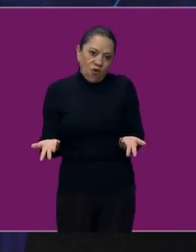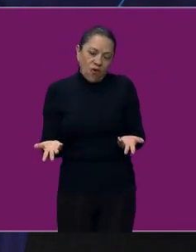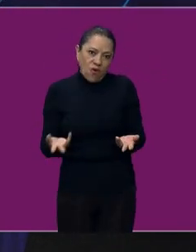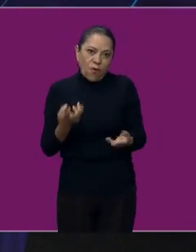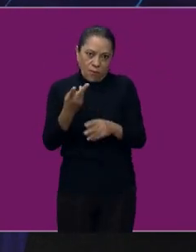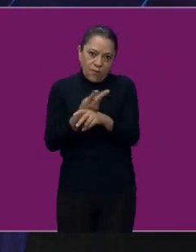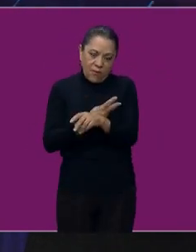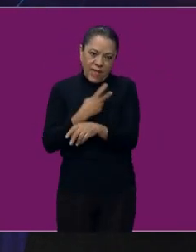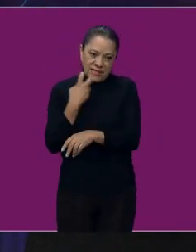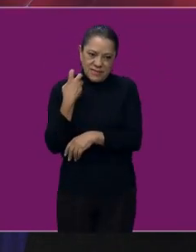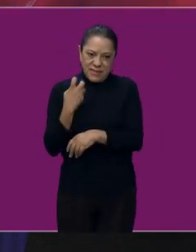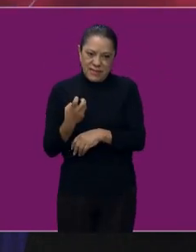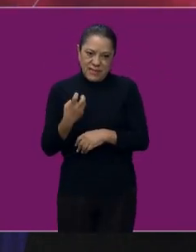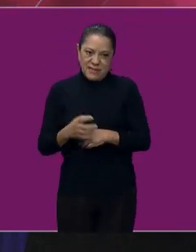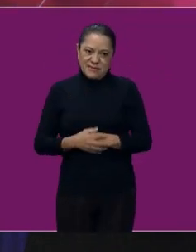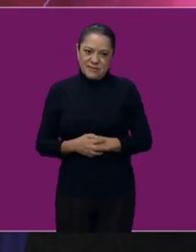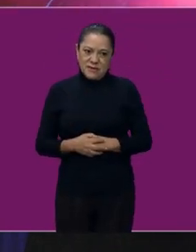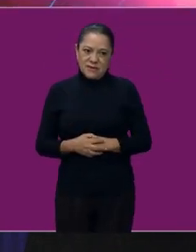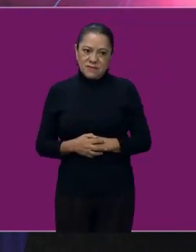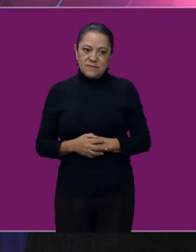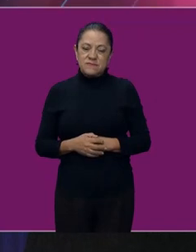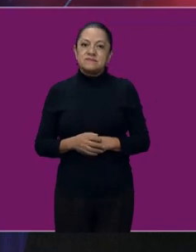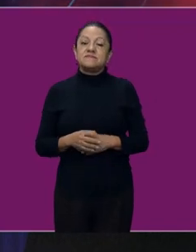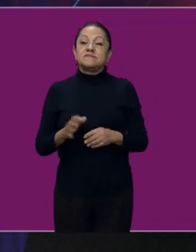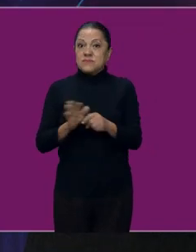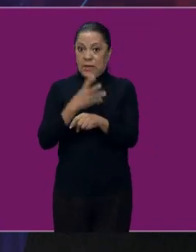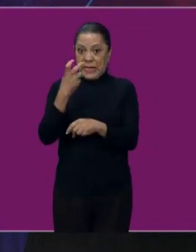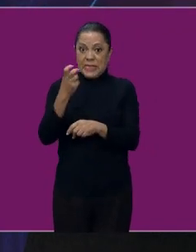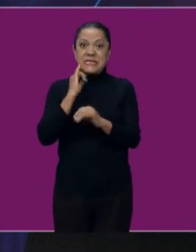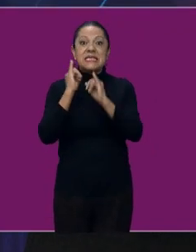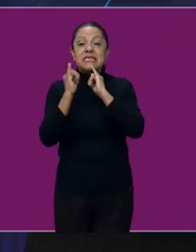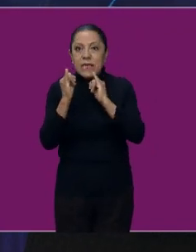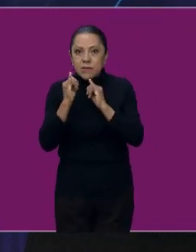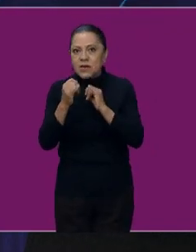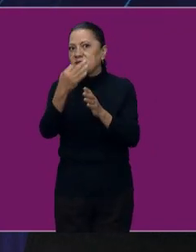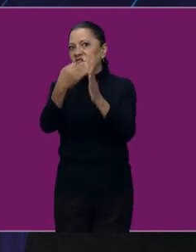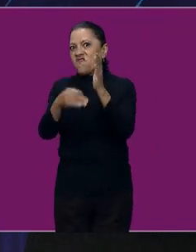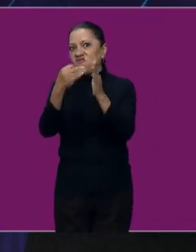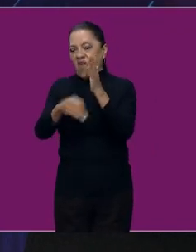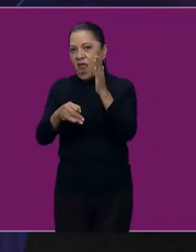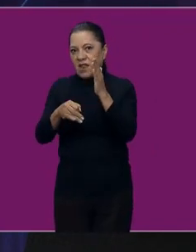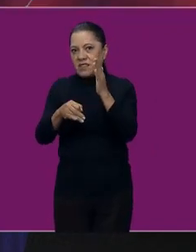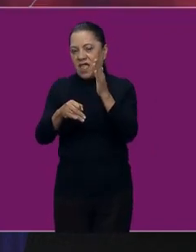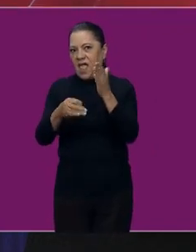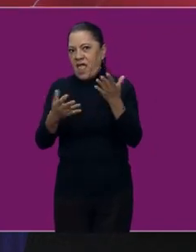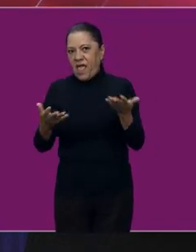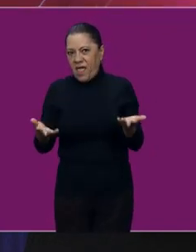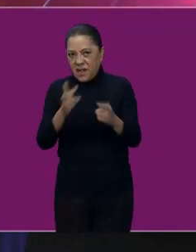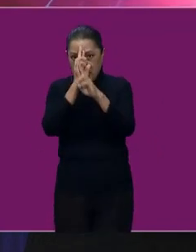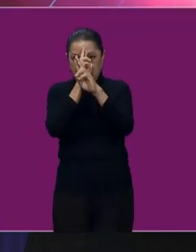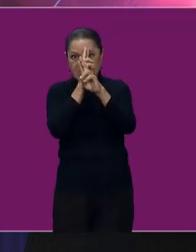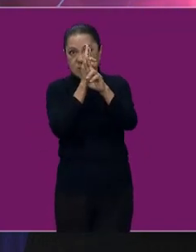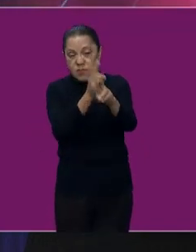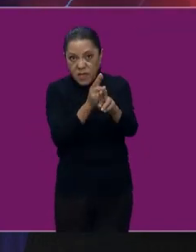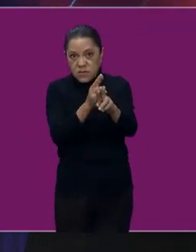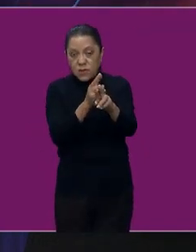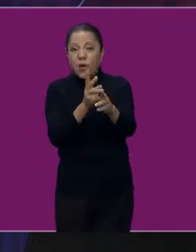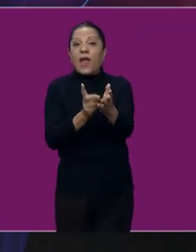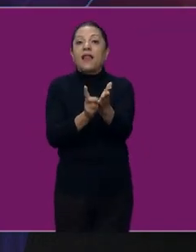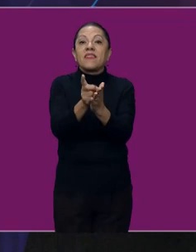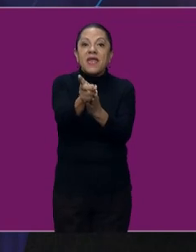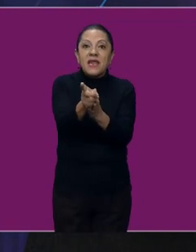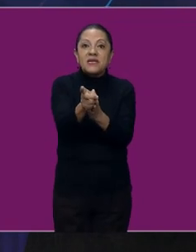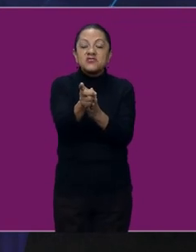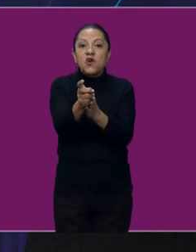están en contra o faltando el derecho que tiene la comunidad sorda al acceso a la información